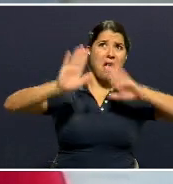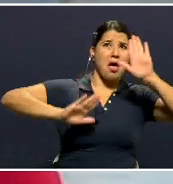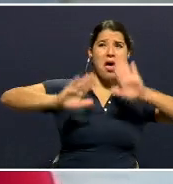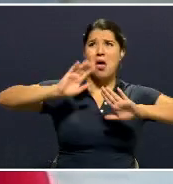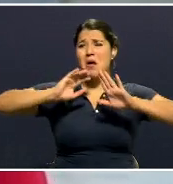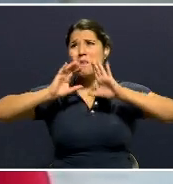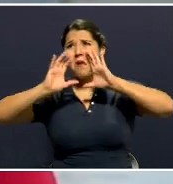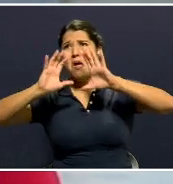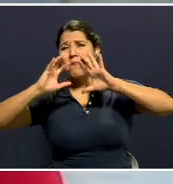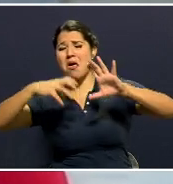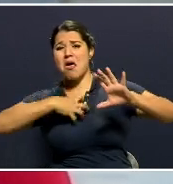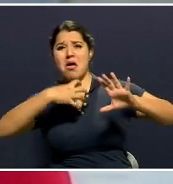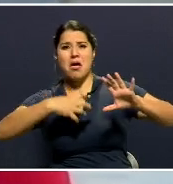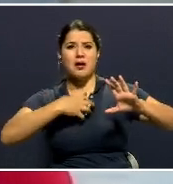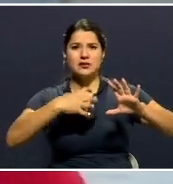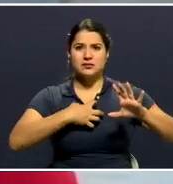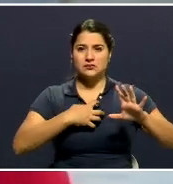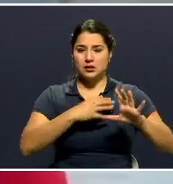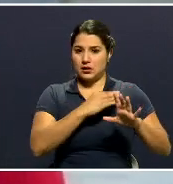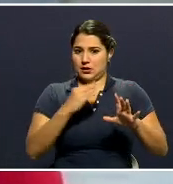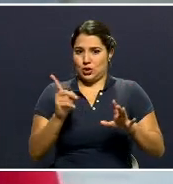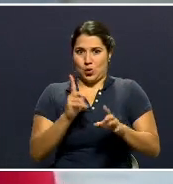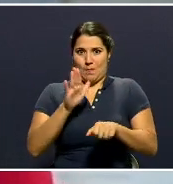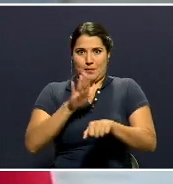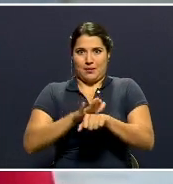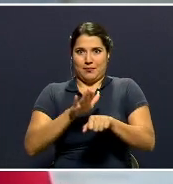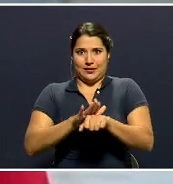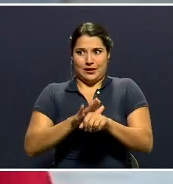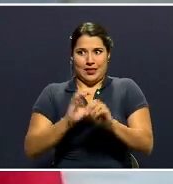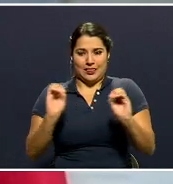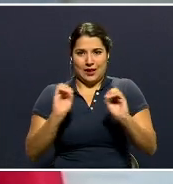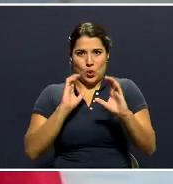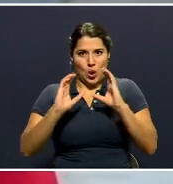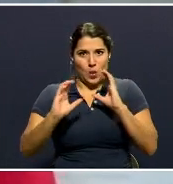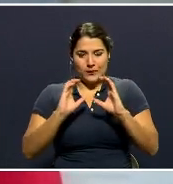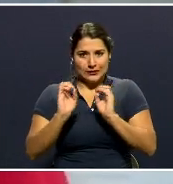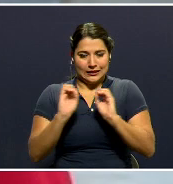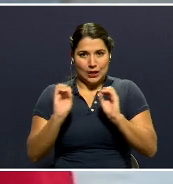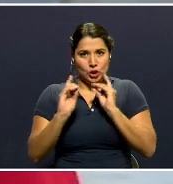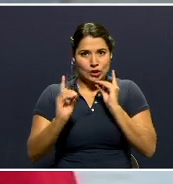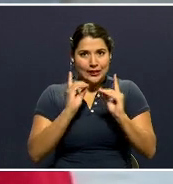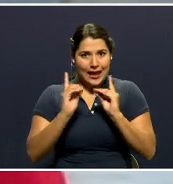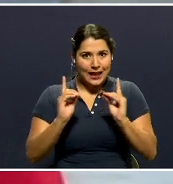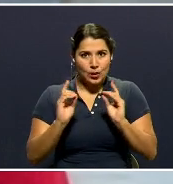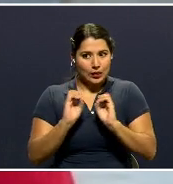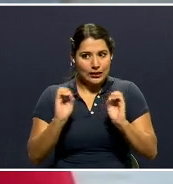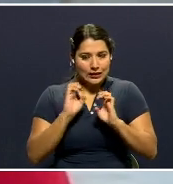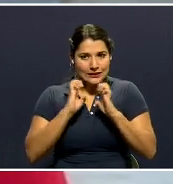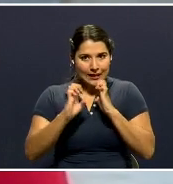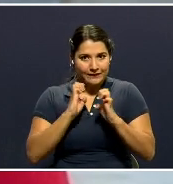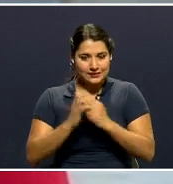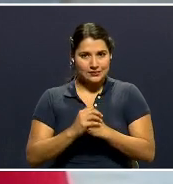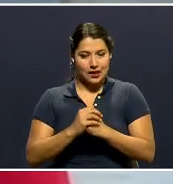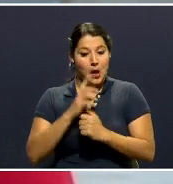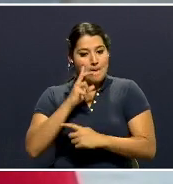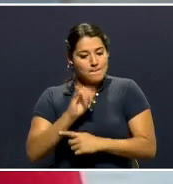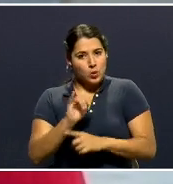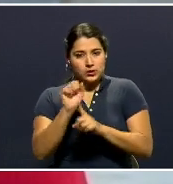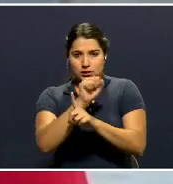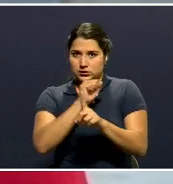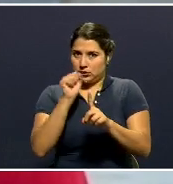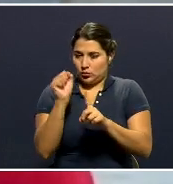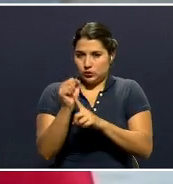y reclamos que no permitían ningún intercambio, ningún diálogo ni ninguna entrevista. Ante esa